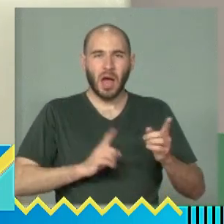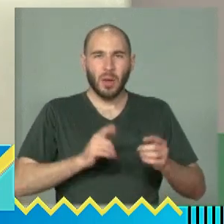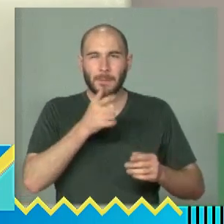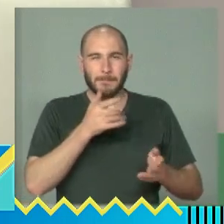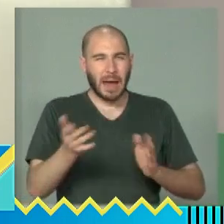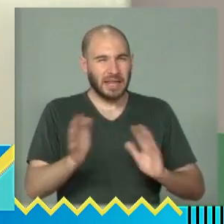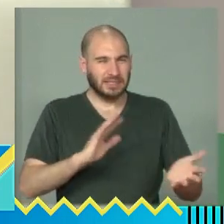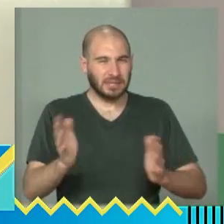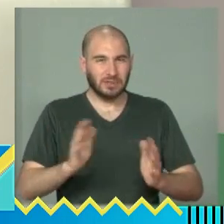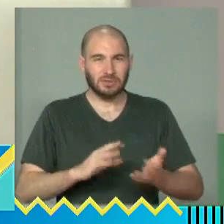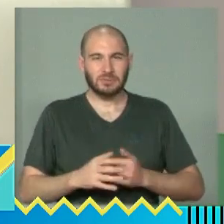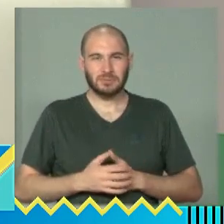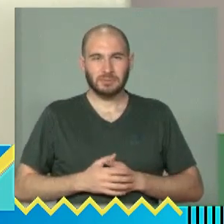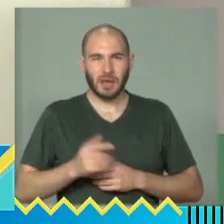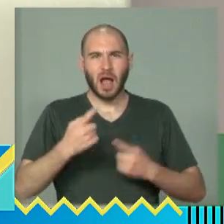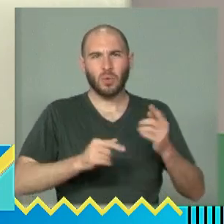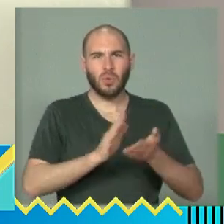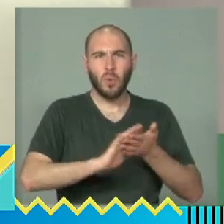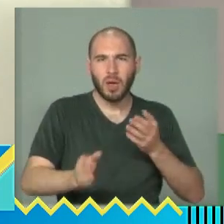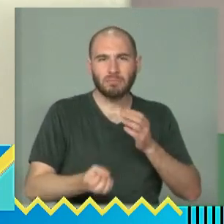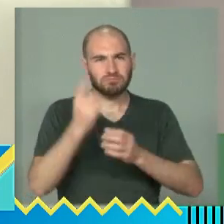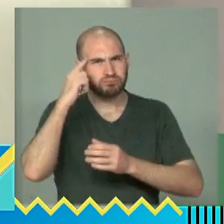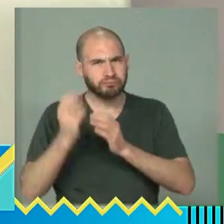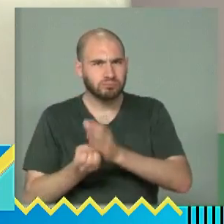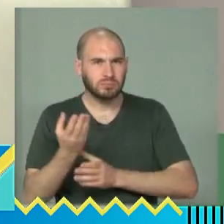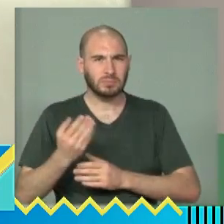parecidos, entonces no, más innovador, más creativo